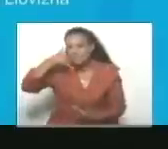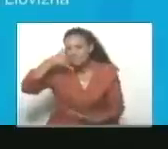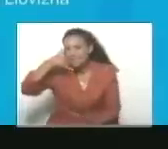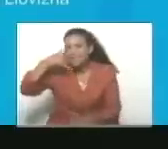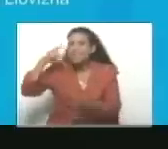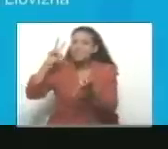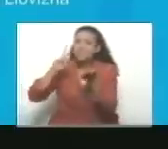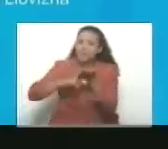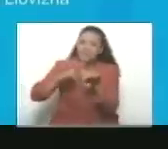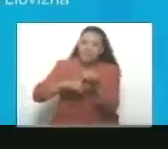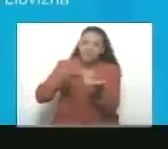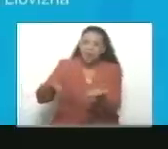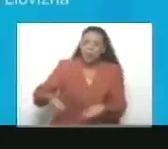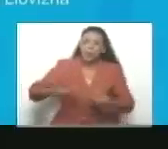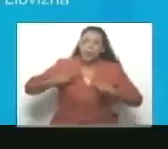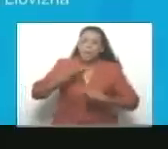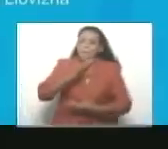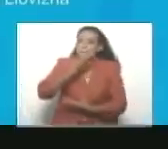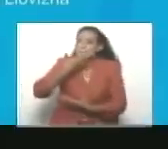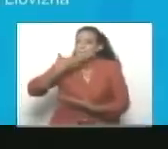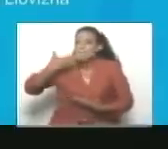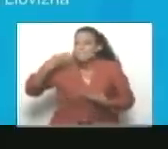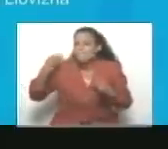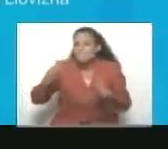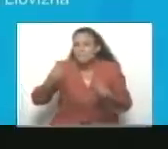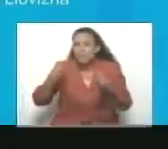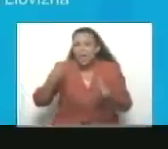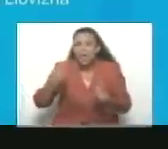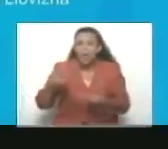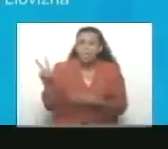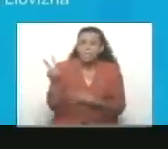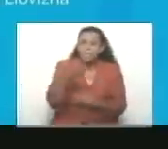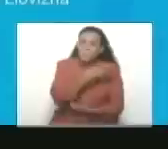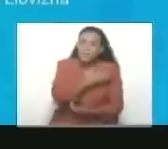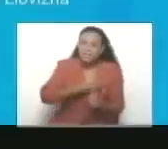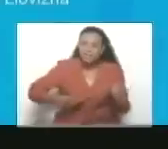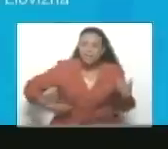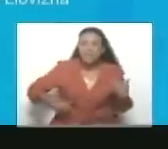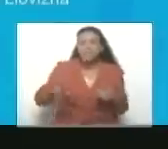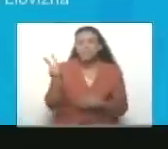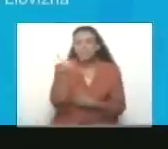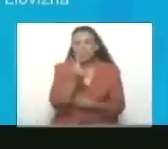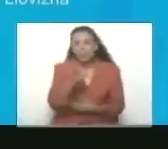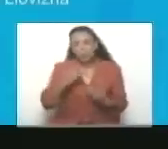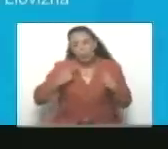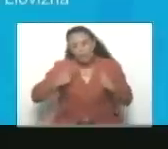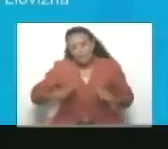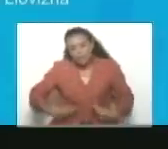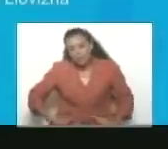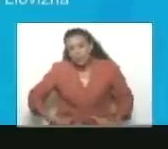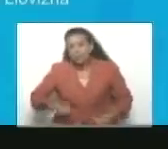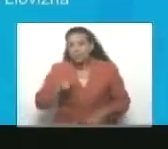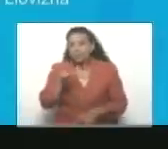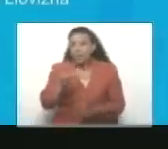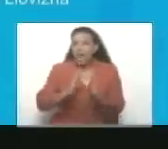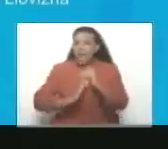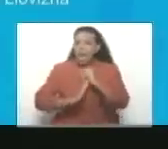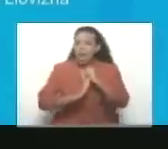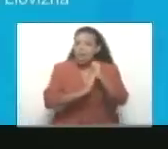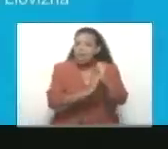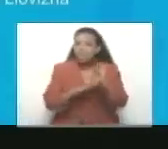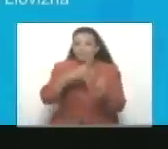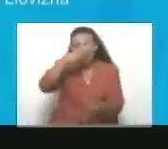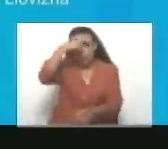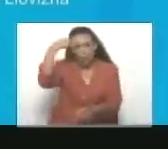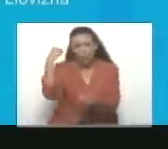en verdad usted es el mejor presidente que hay Y usted humanista el el presidente